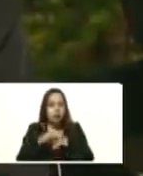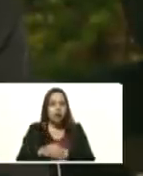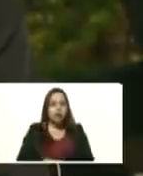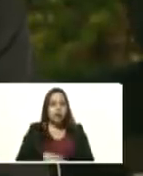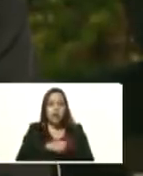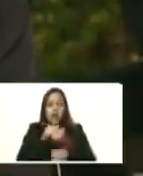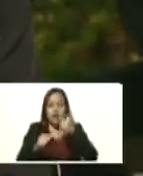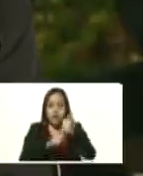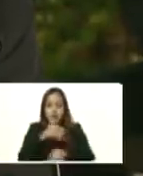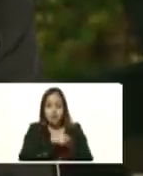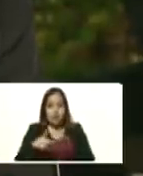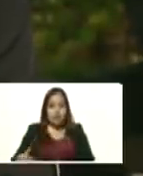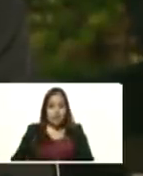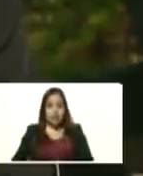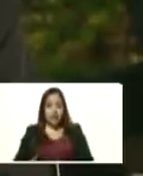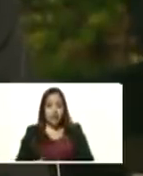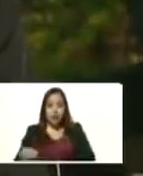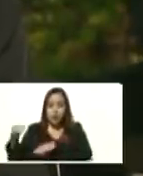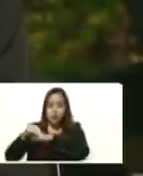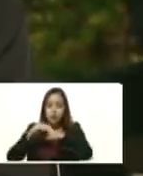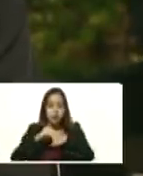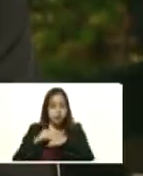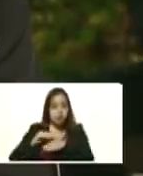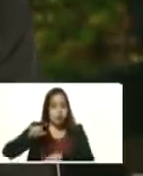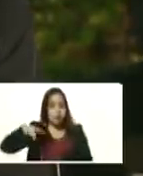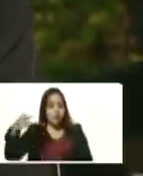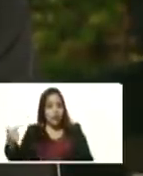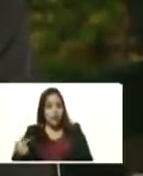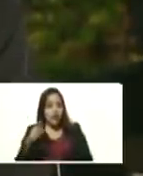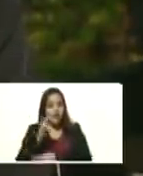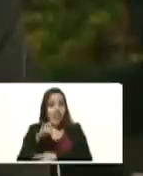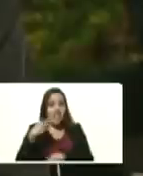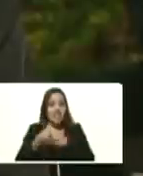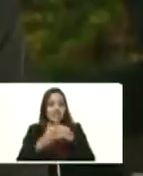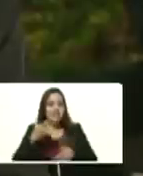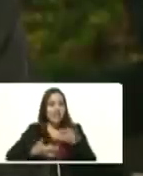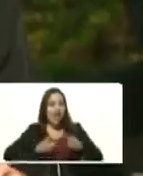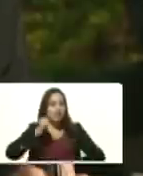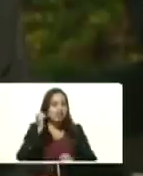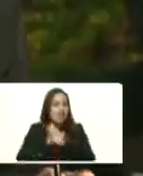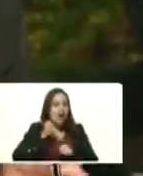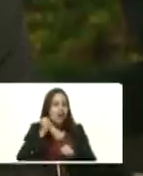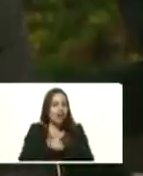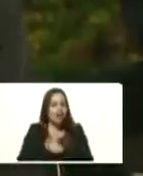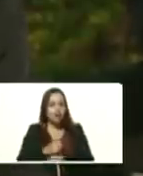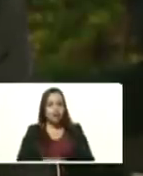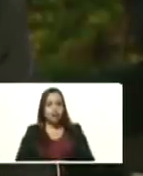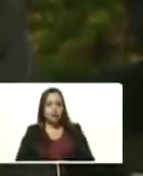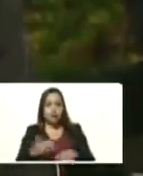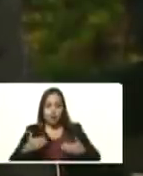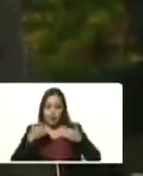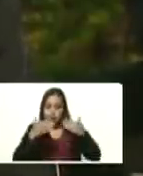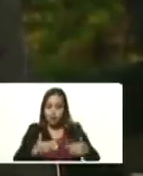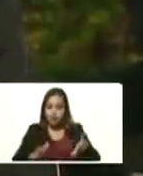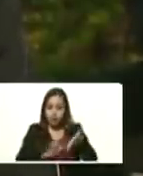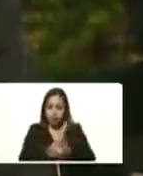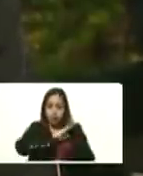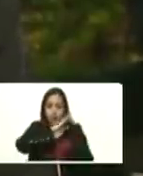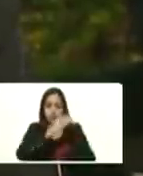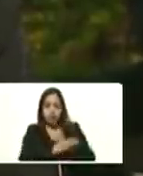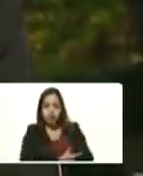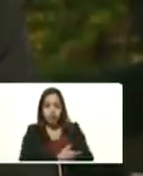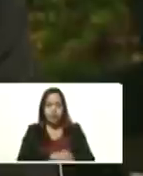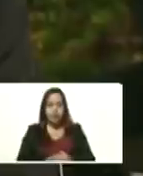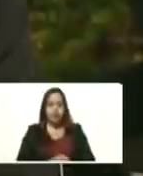vicepresidenta nos convocó para mañana y el viernes hacer una jornada de trabajo y avanzar en el fortalecimiento de la